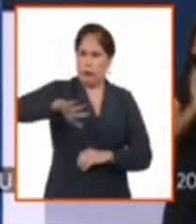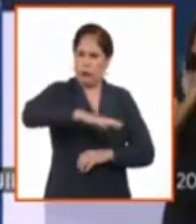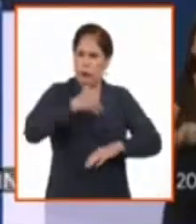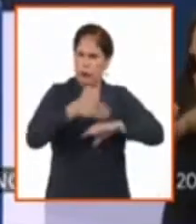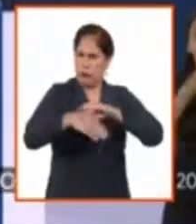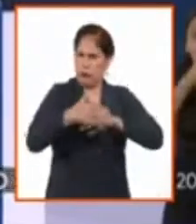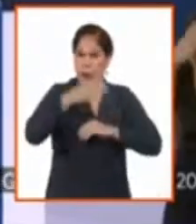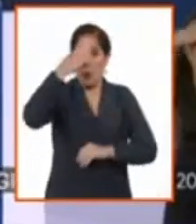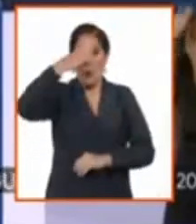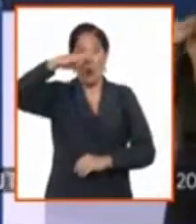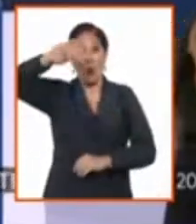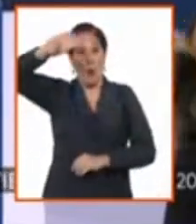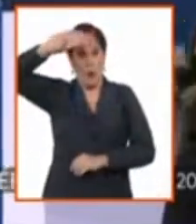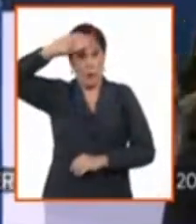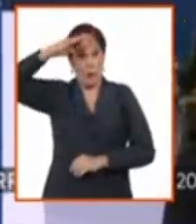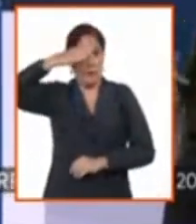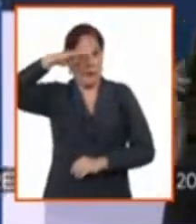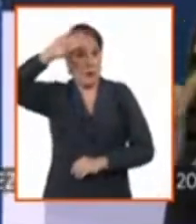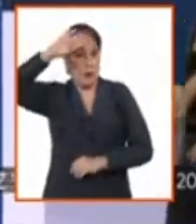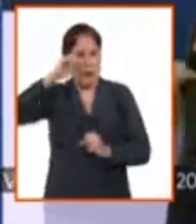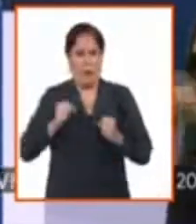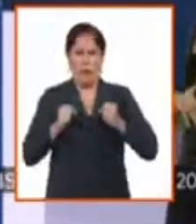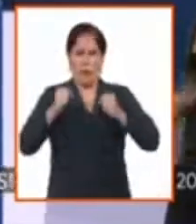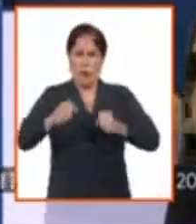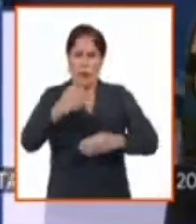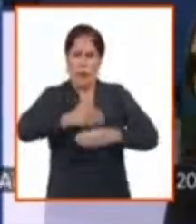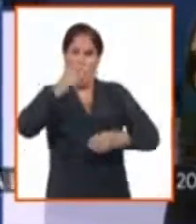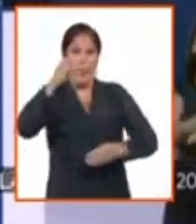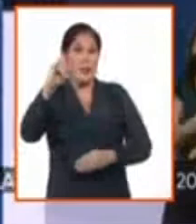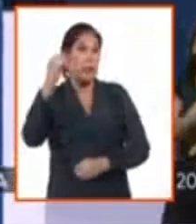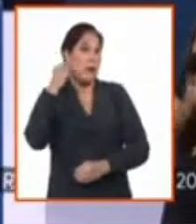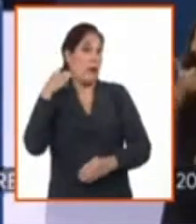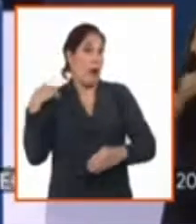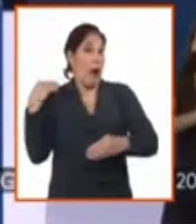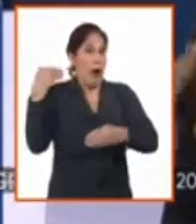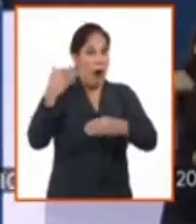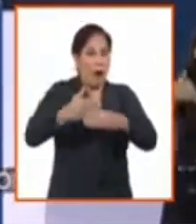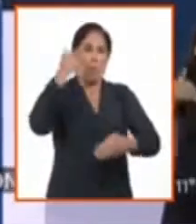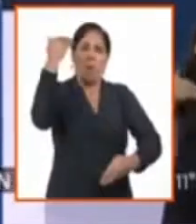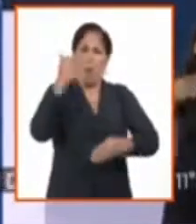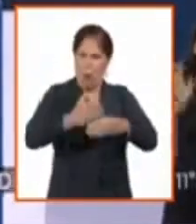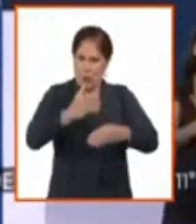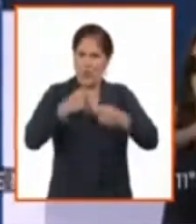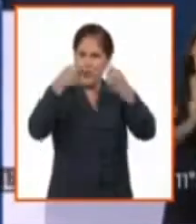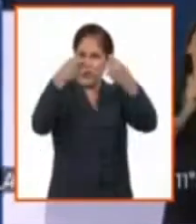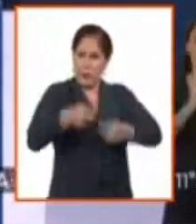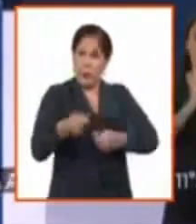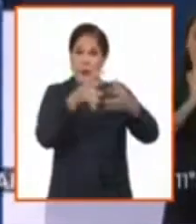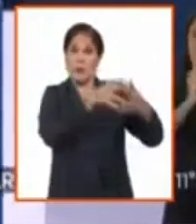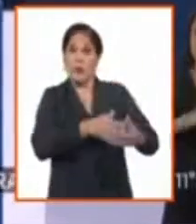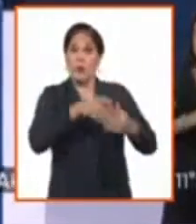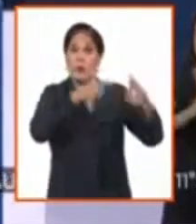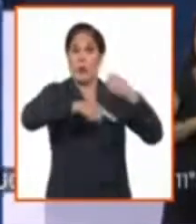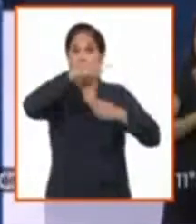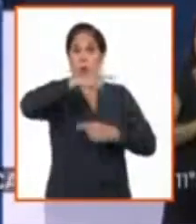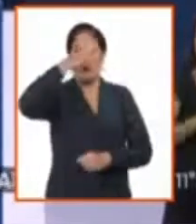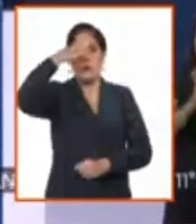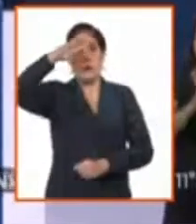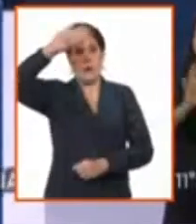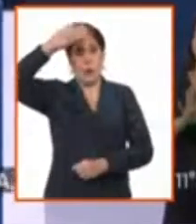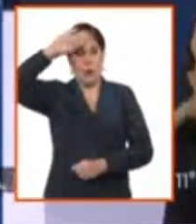'cuba soporte un bloqueo de más de seis décadas impuestos en los años de la guerra